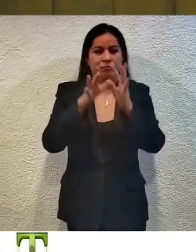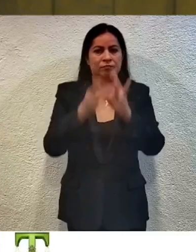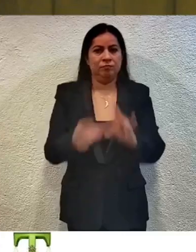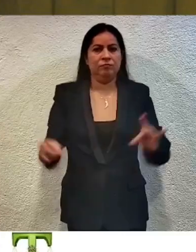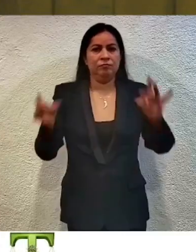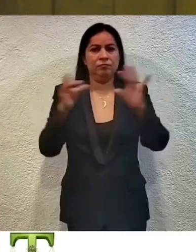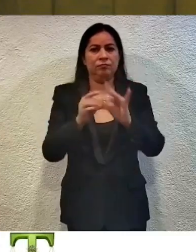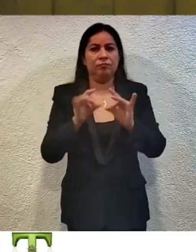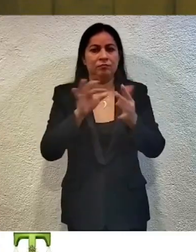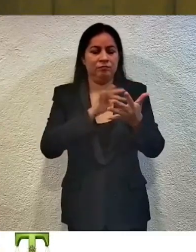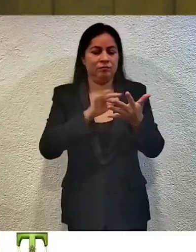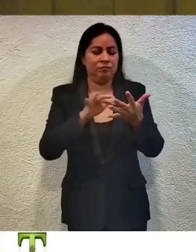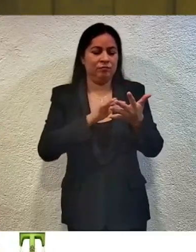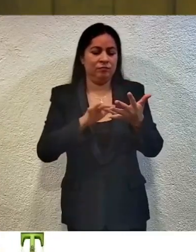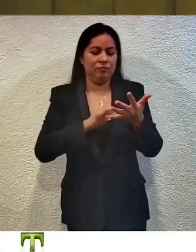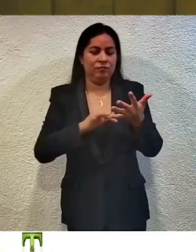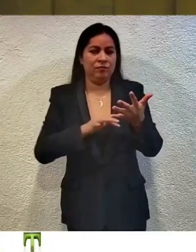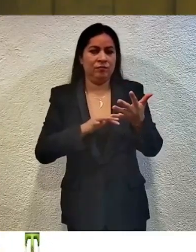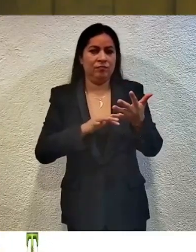la lectura